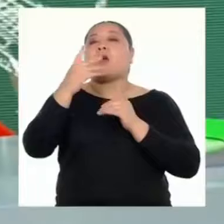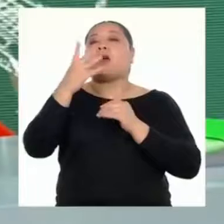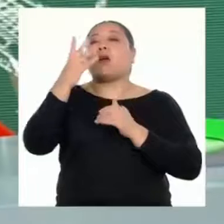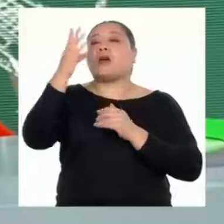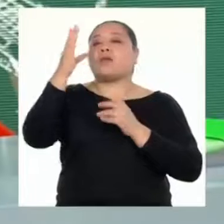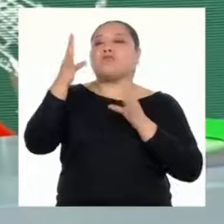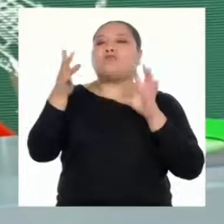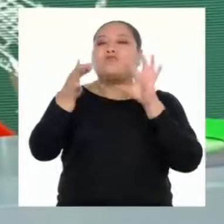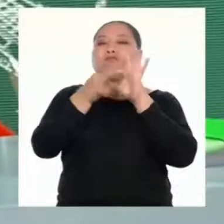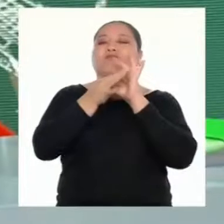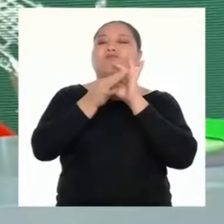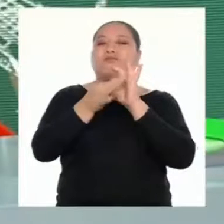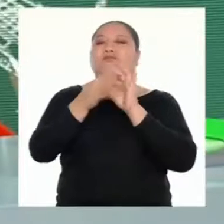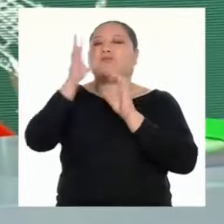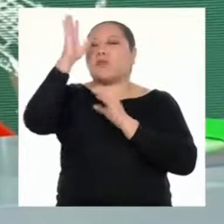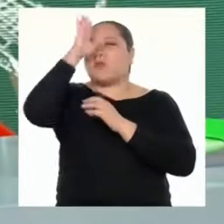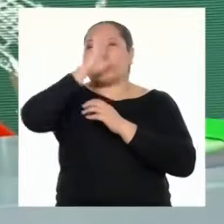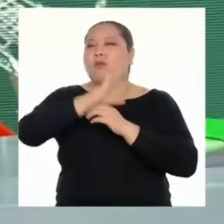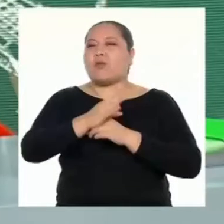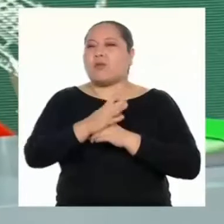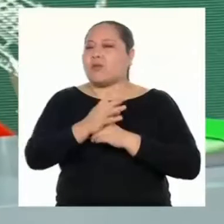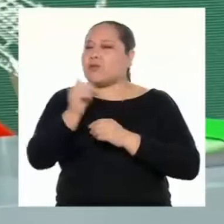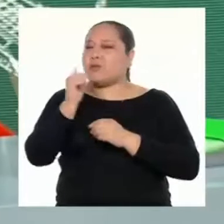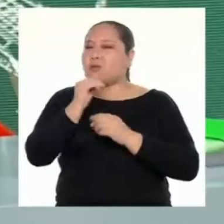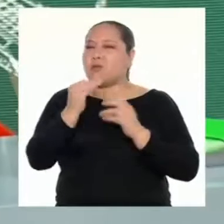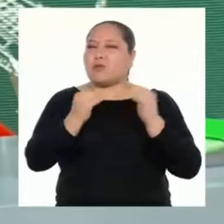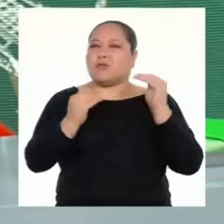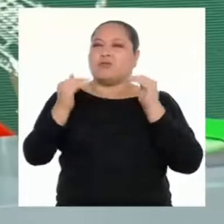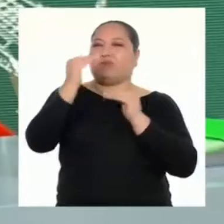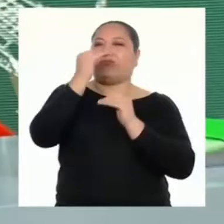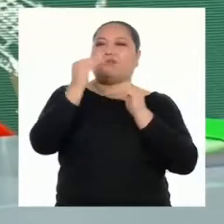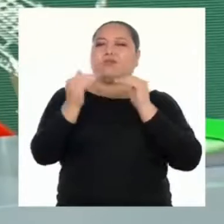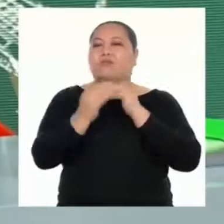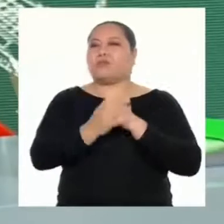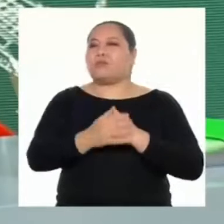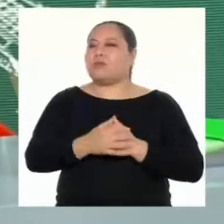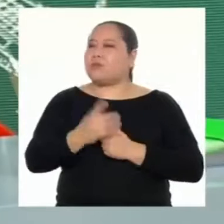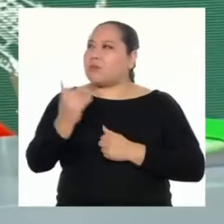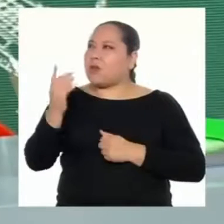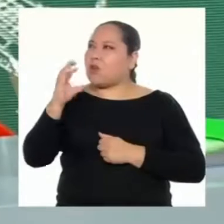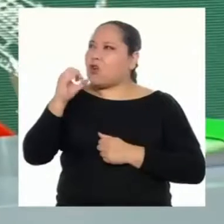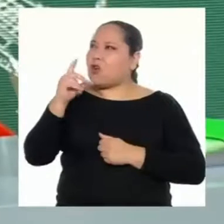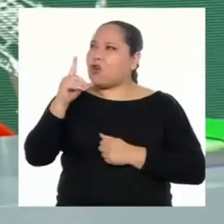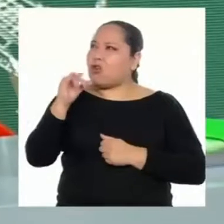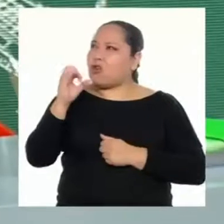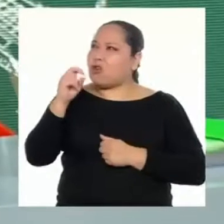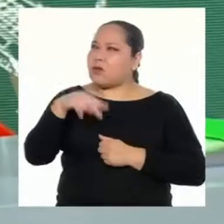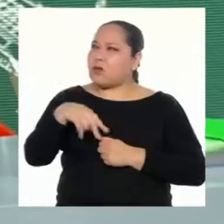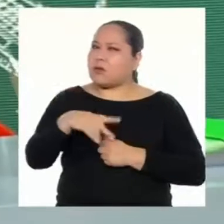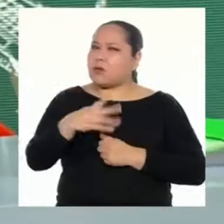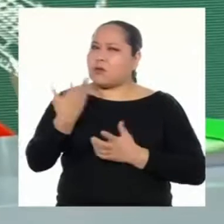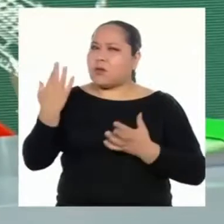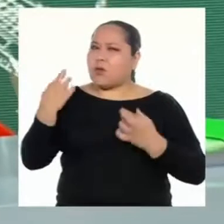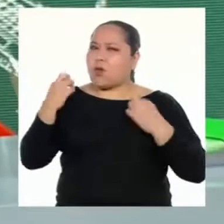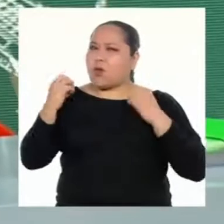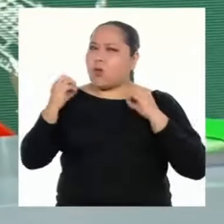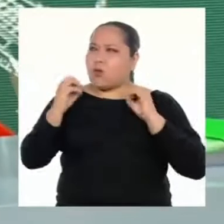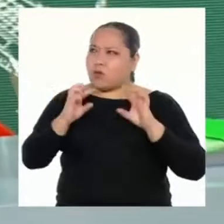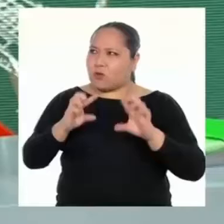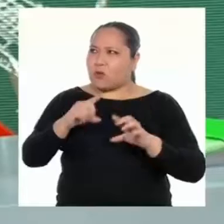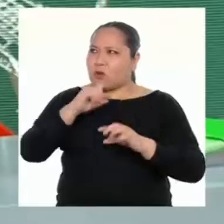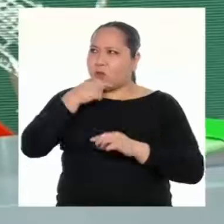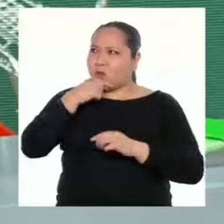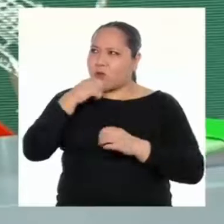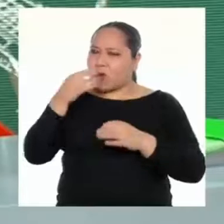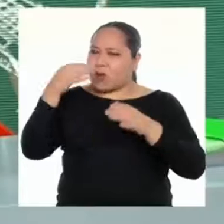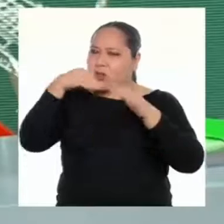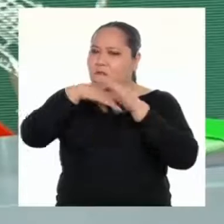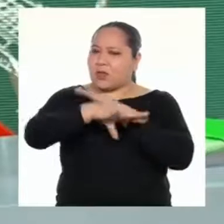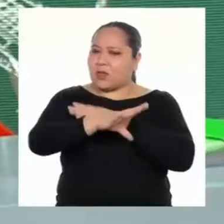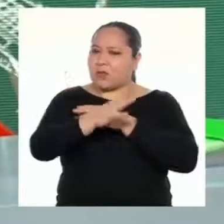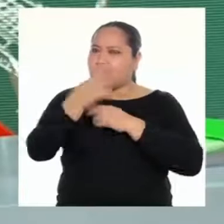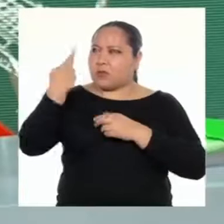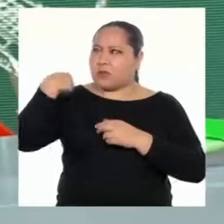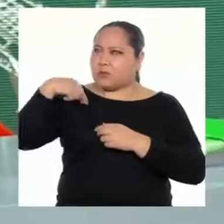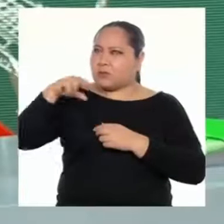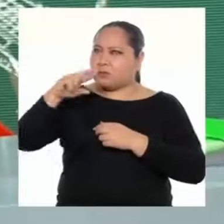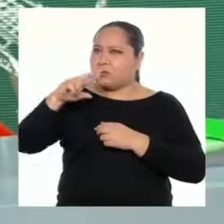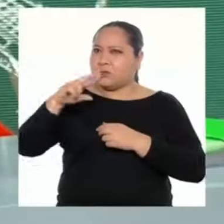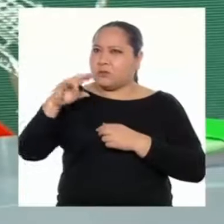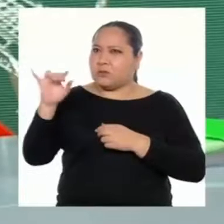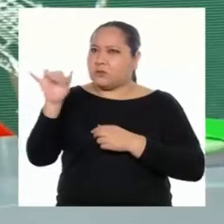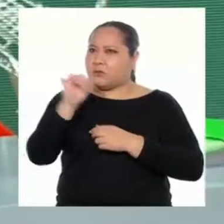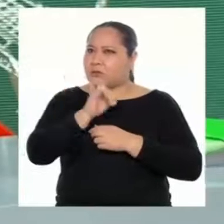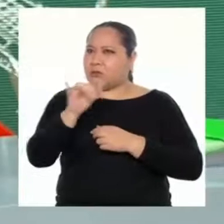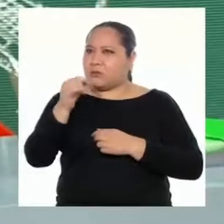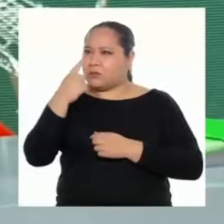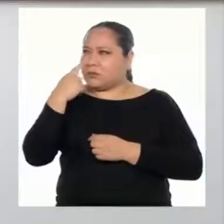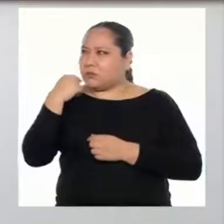eclesiástico. Entonces, en el periodo colonial, ¿podemos afirmar que las posibilidades de ingreso de las mujeres al ámbito religioso eran